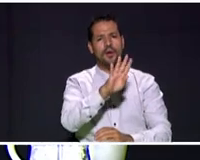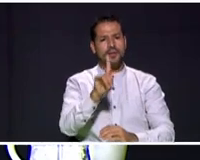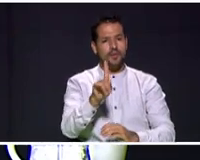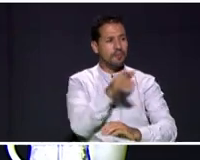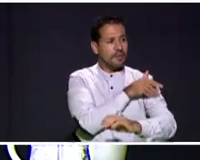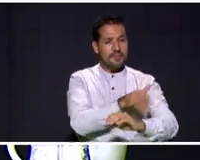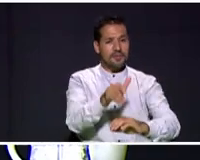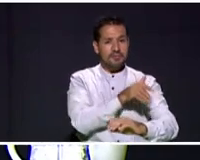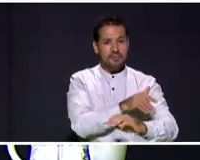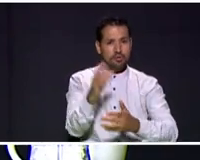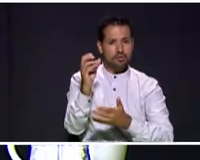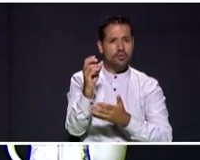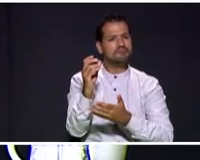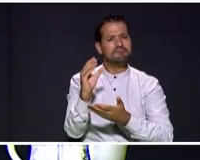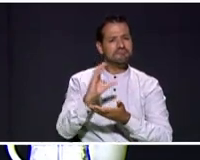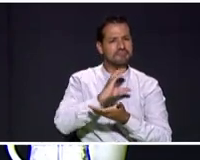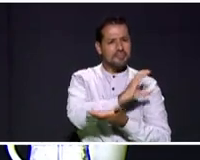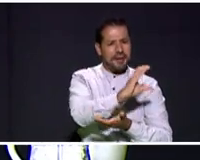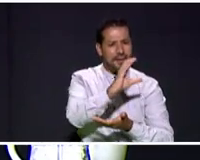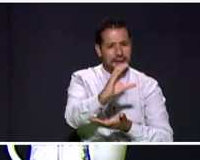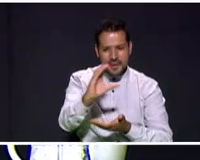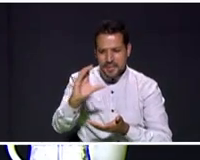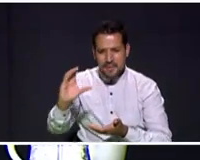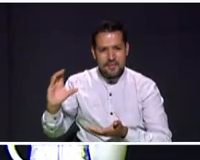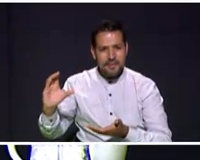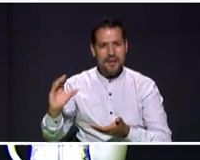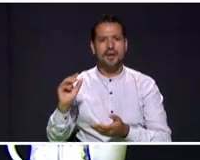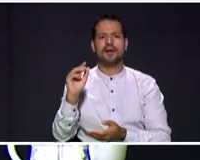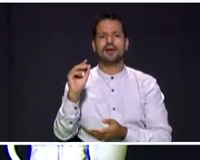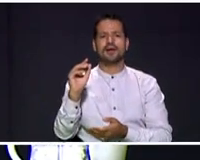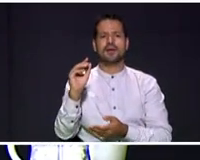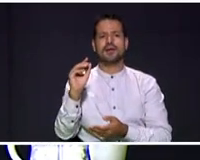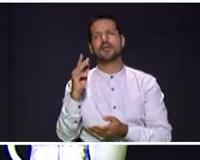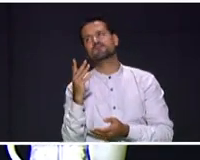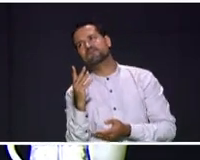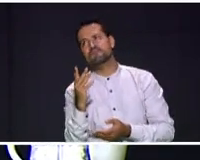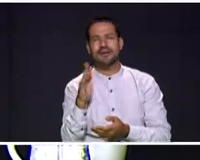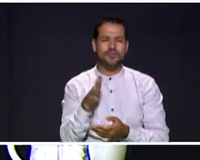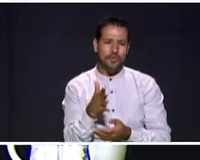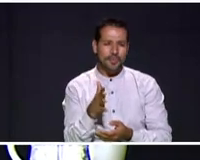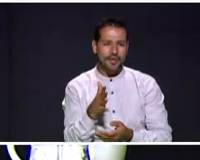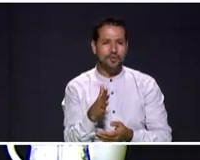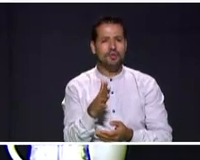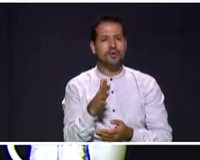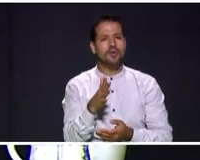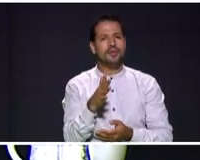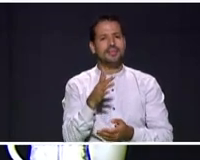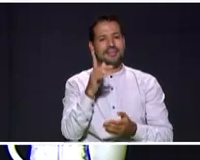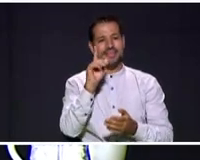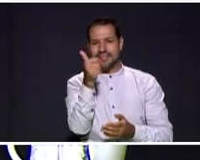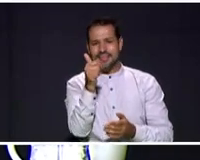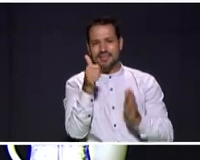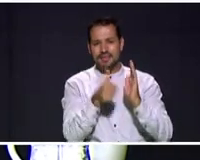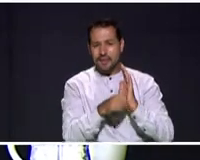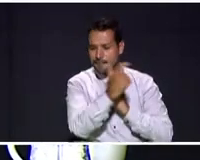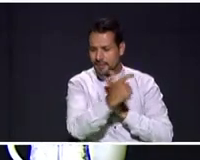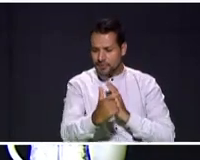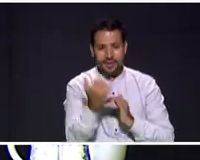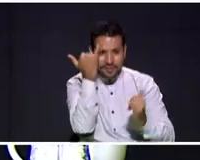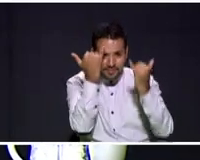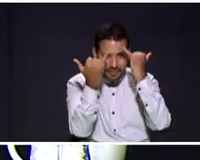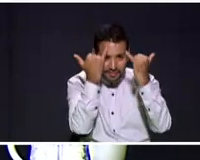de pesos y aproximadamente a 10 mil a 10 mil microempresarios en esos micro piezas es